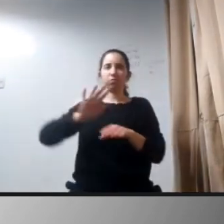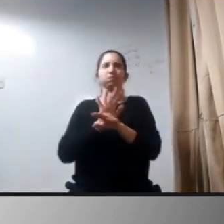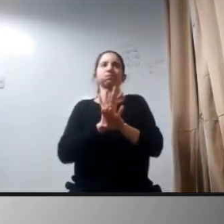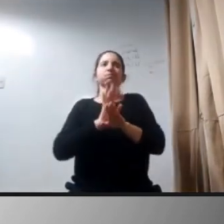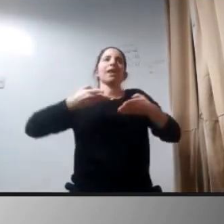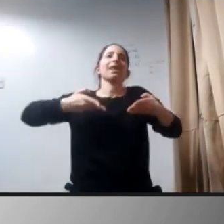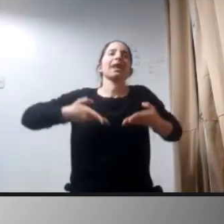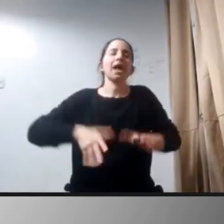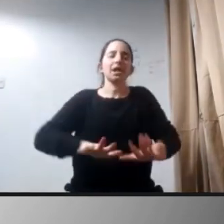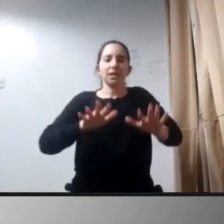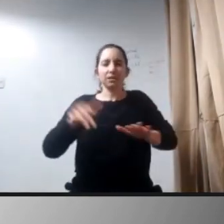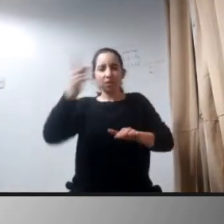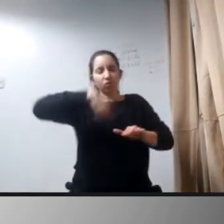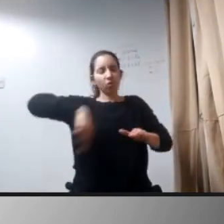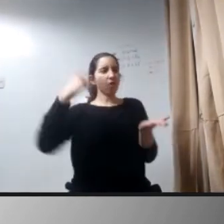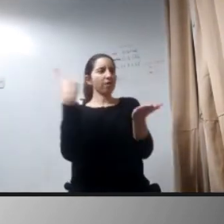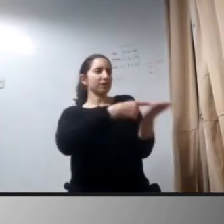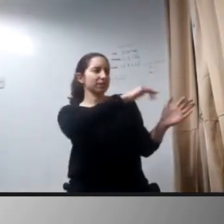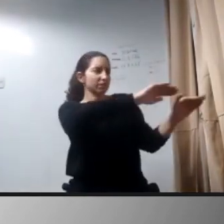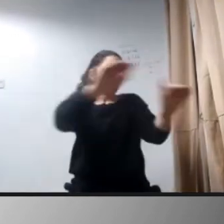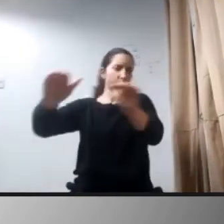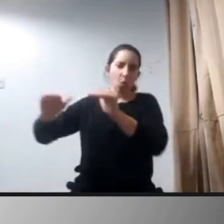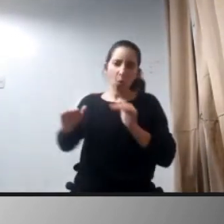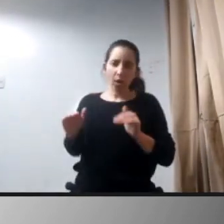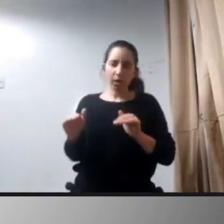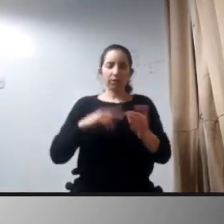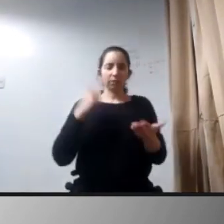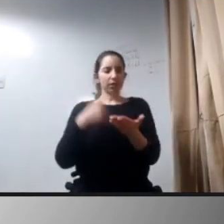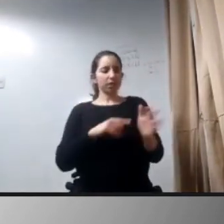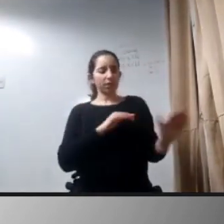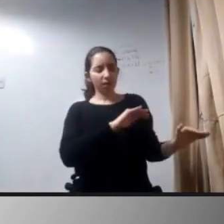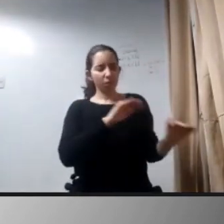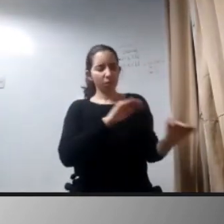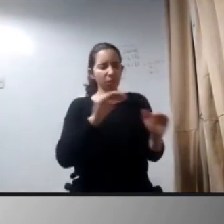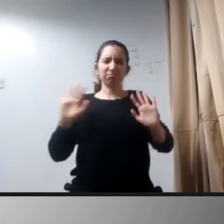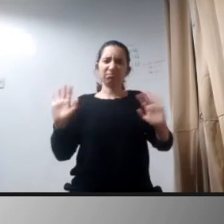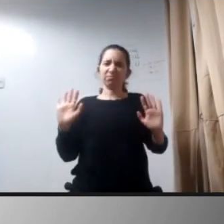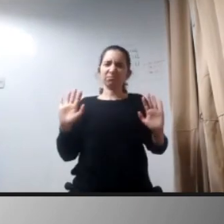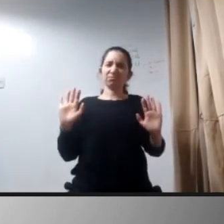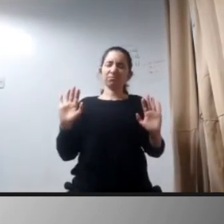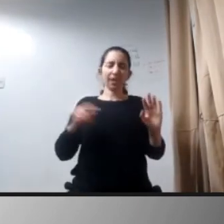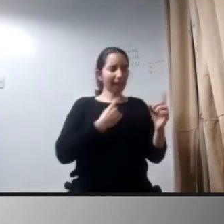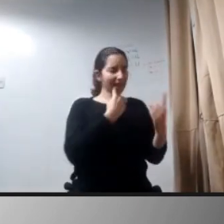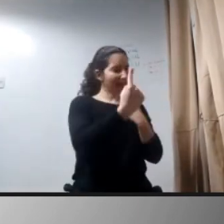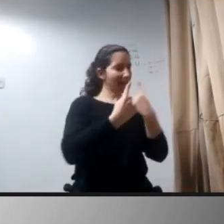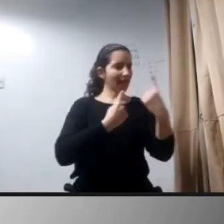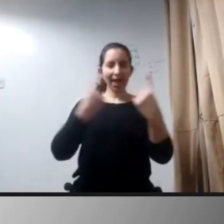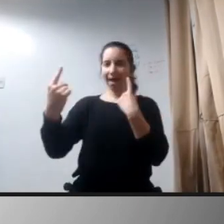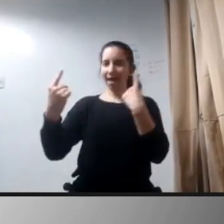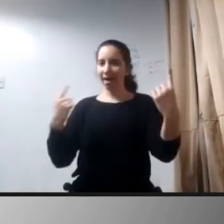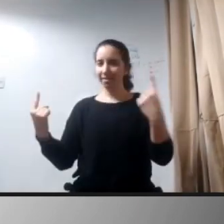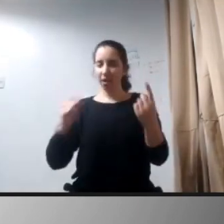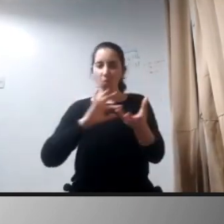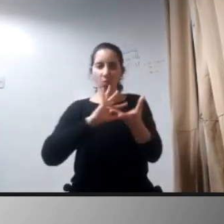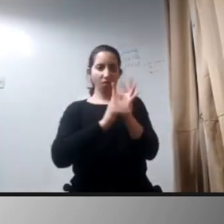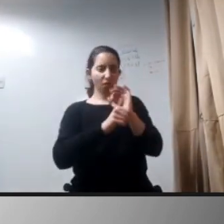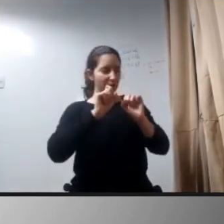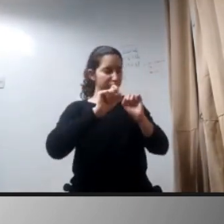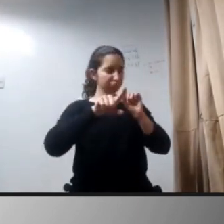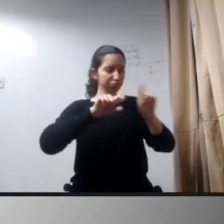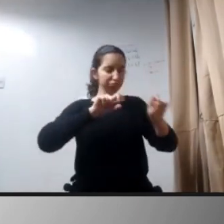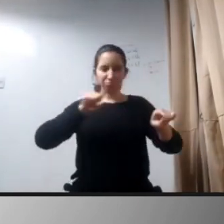de determinada manera, tal tiene que ocurrir tal cosa, porque me parece que estamos